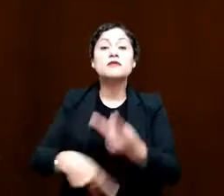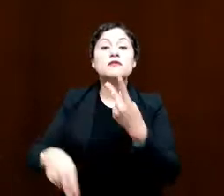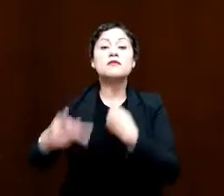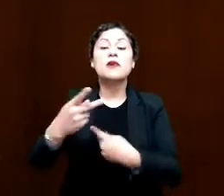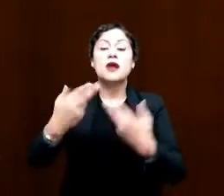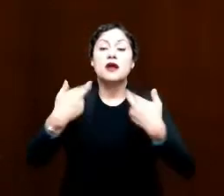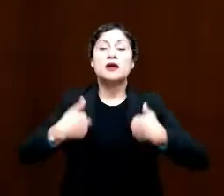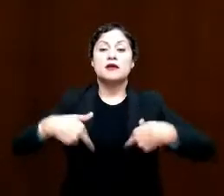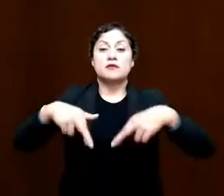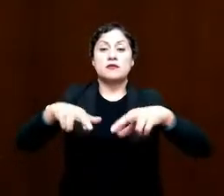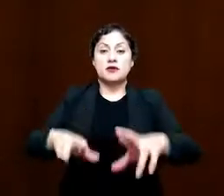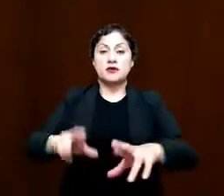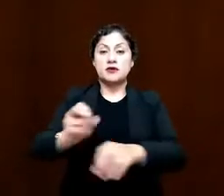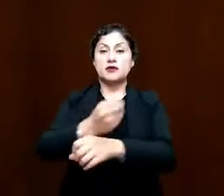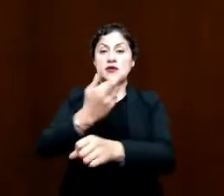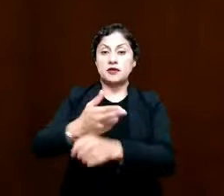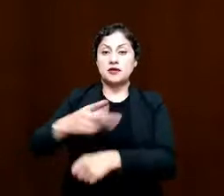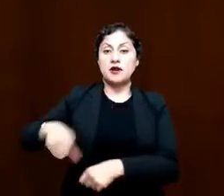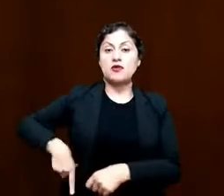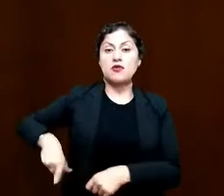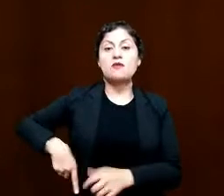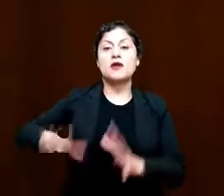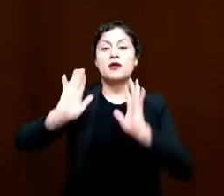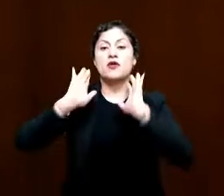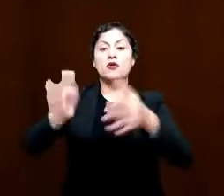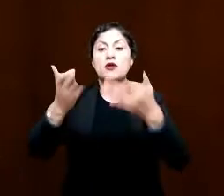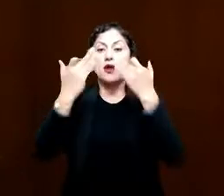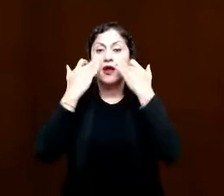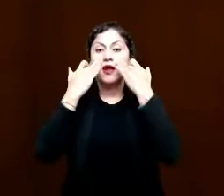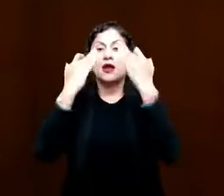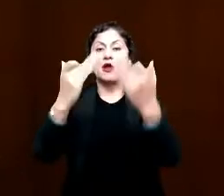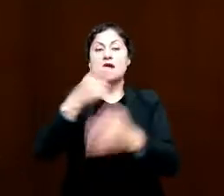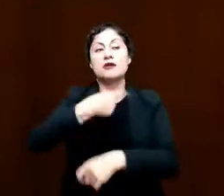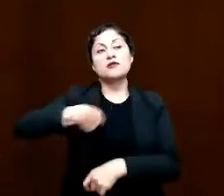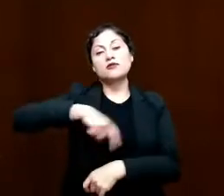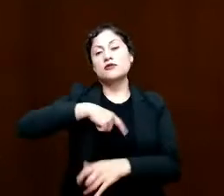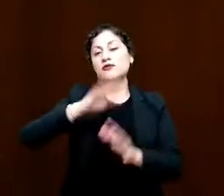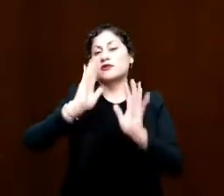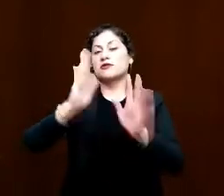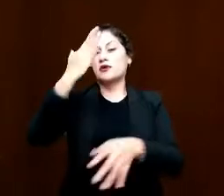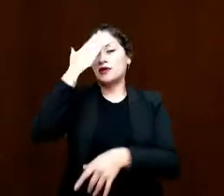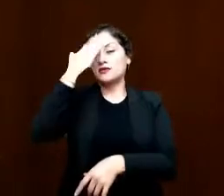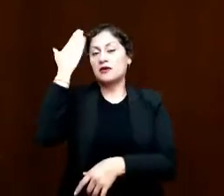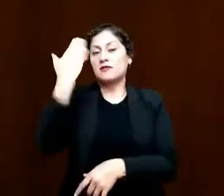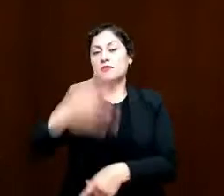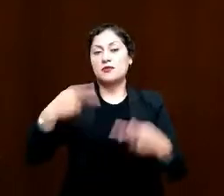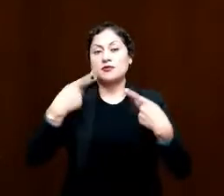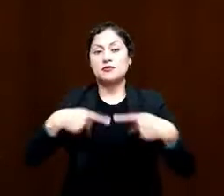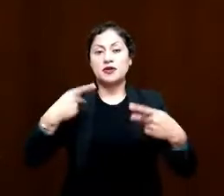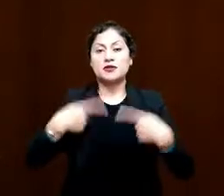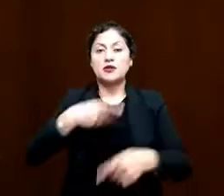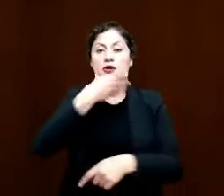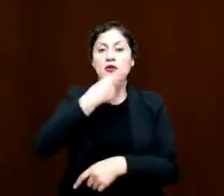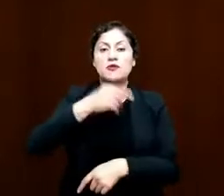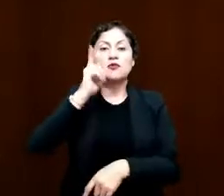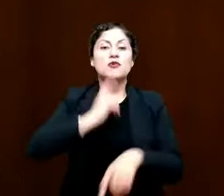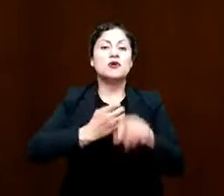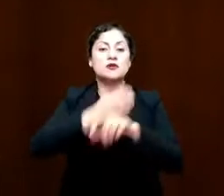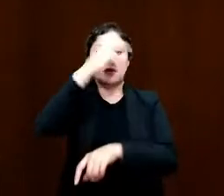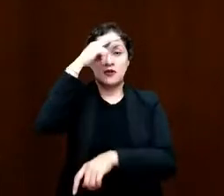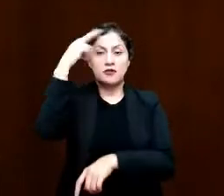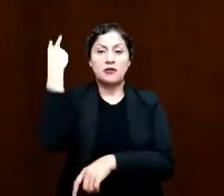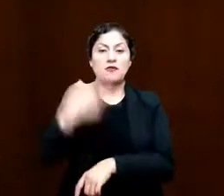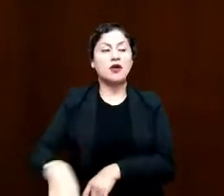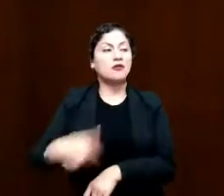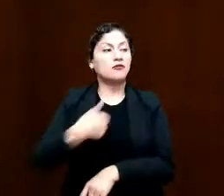habrá constatado lo que el pueblo ya sabe que las mexiquenses y los mexiquenses no quieren al pri ustedes